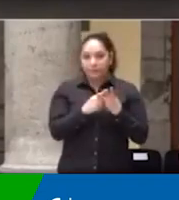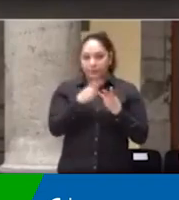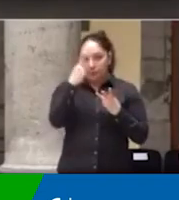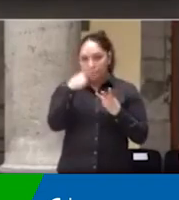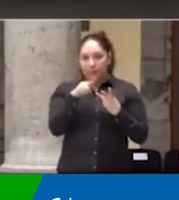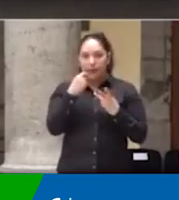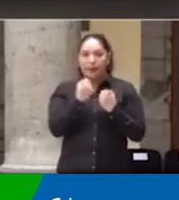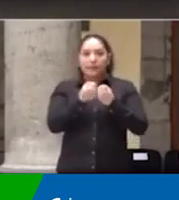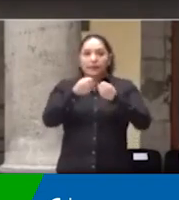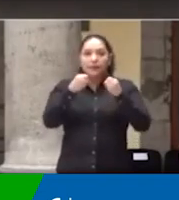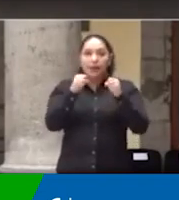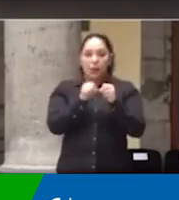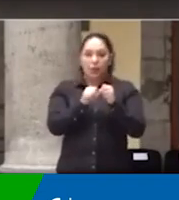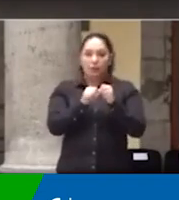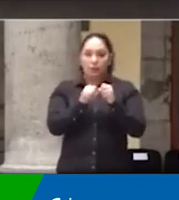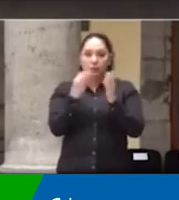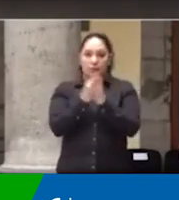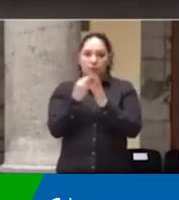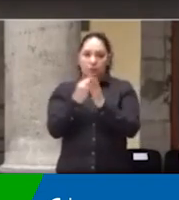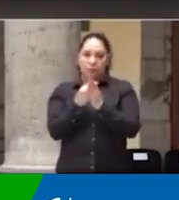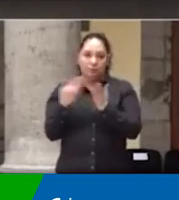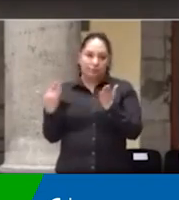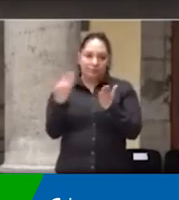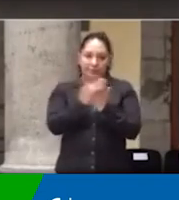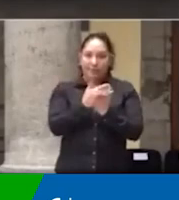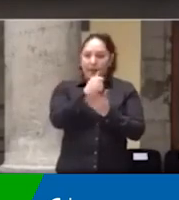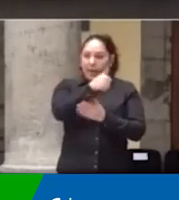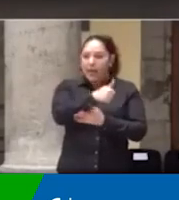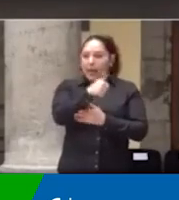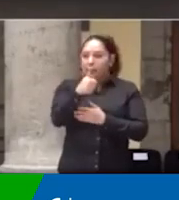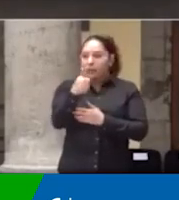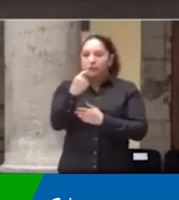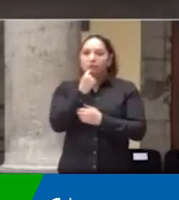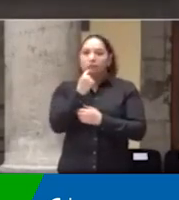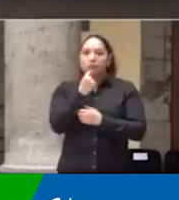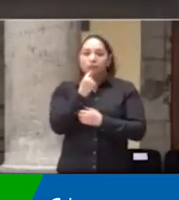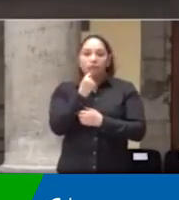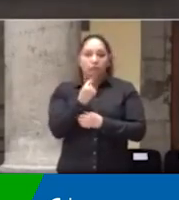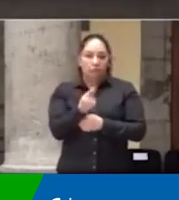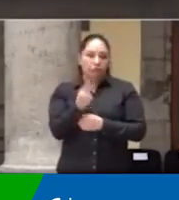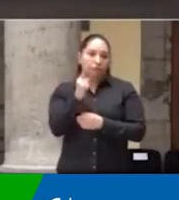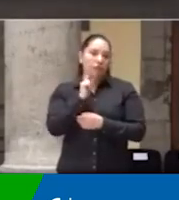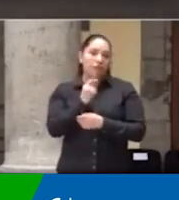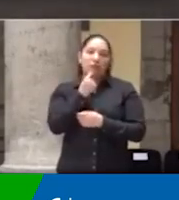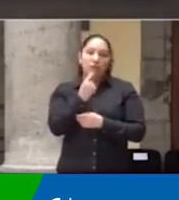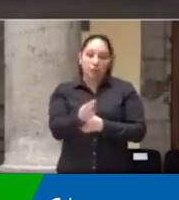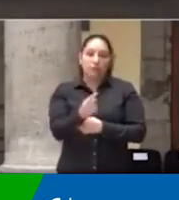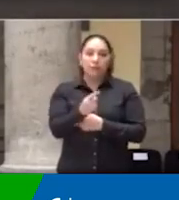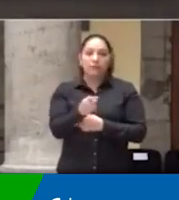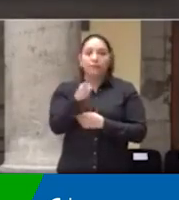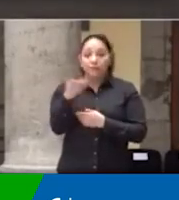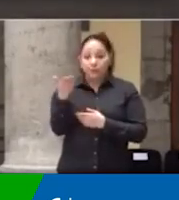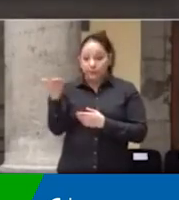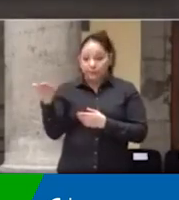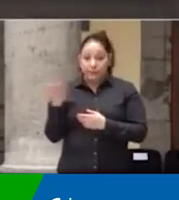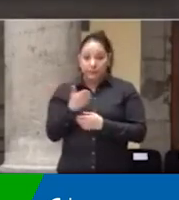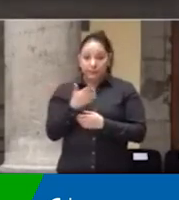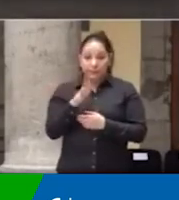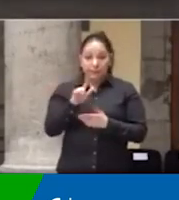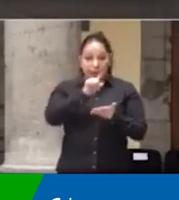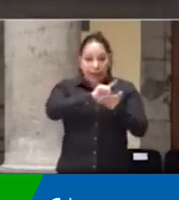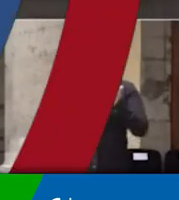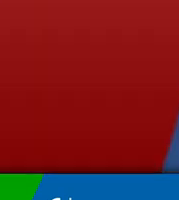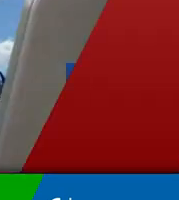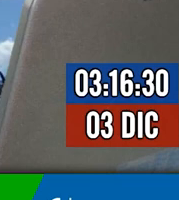al salón de clases. A cada niña y niño también se les va a pedir que al llegar a su escritorio lo limpien y